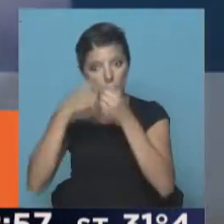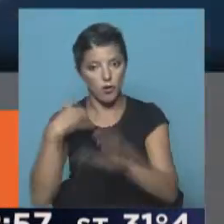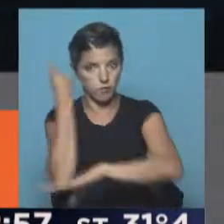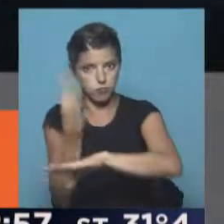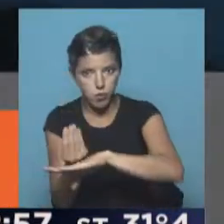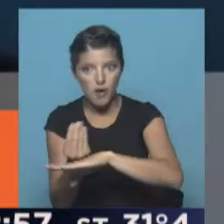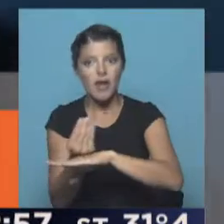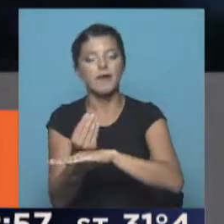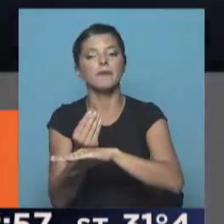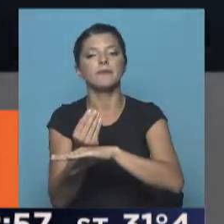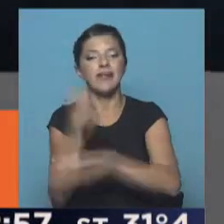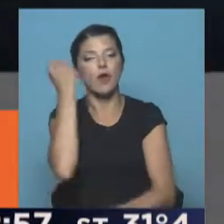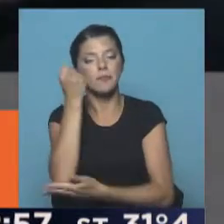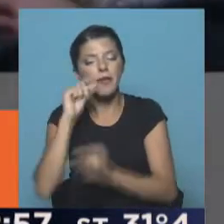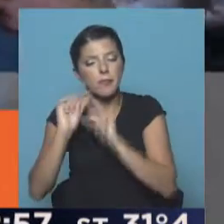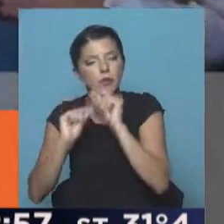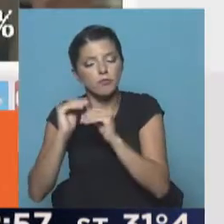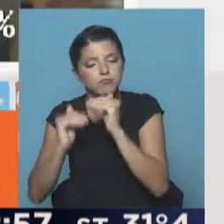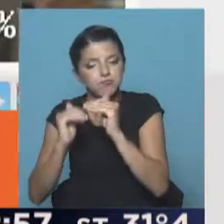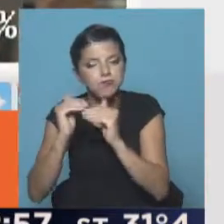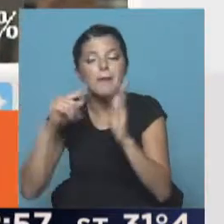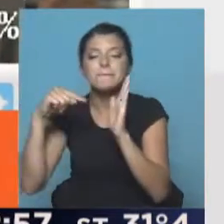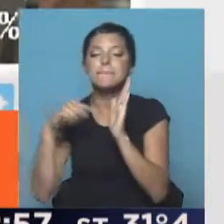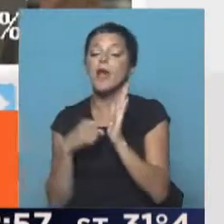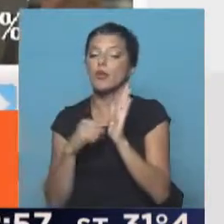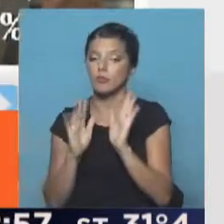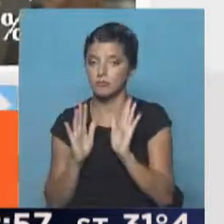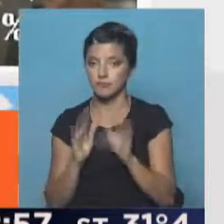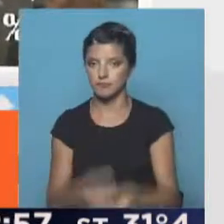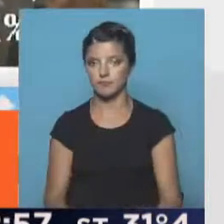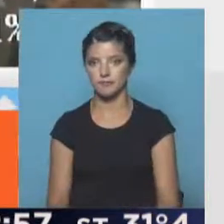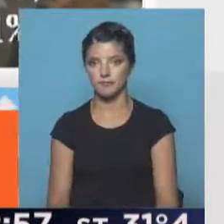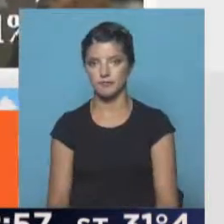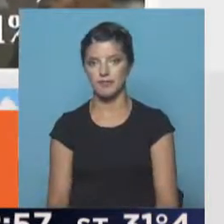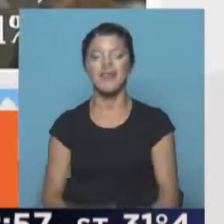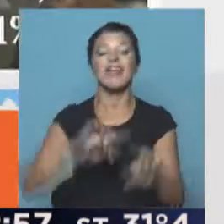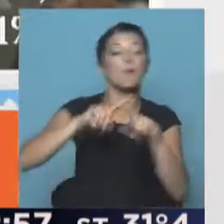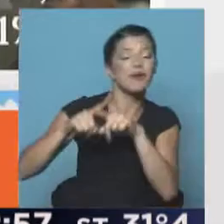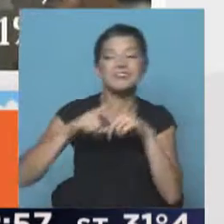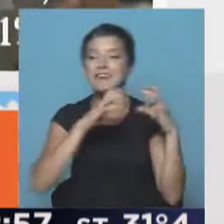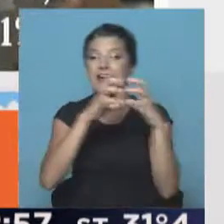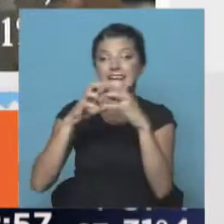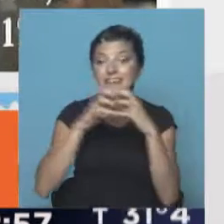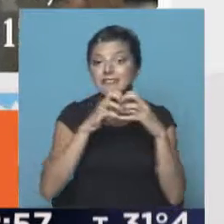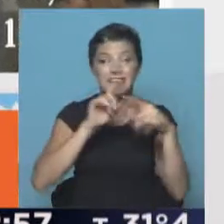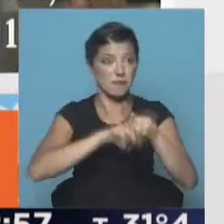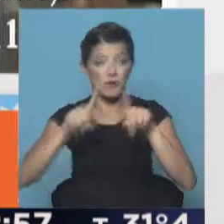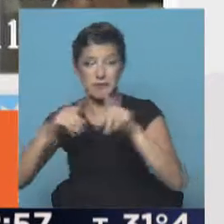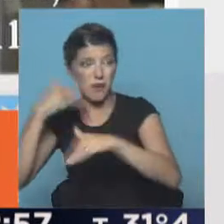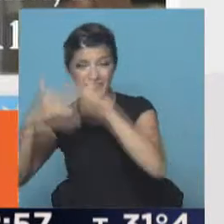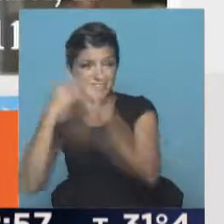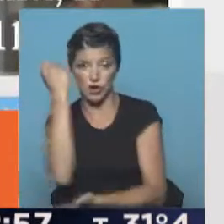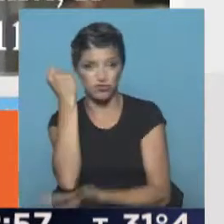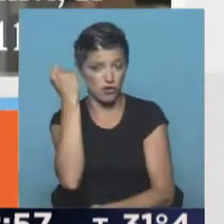dinámico de la economía, pero este argumento de que la inestabilidad política va en detrimento del desarrollo